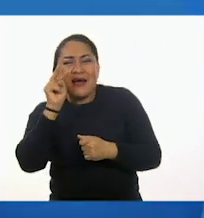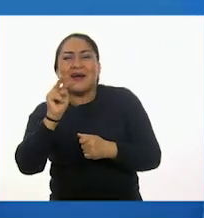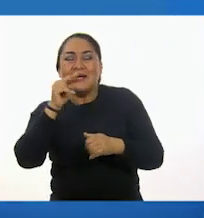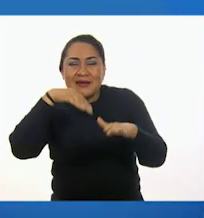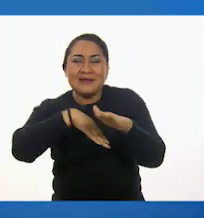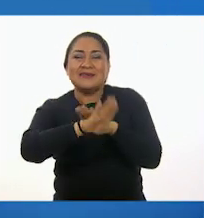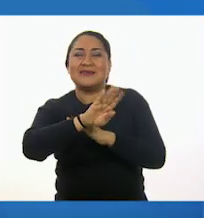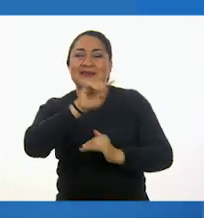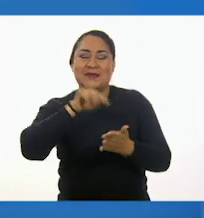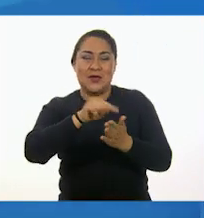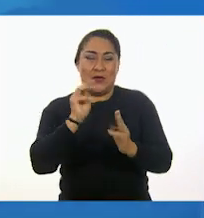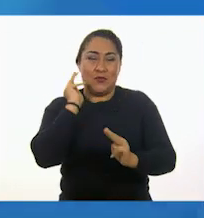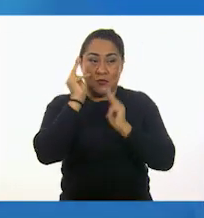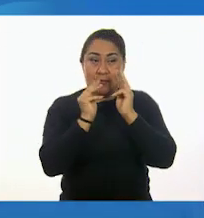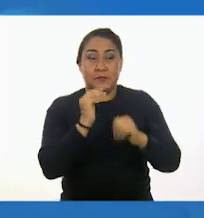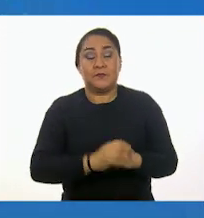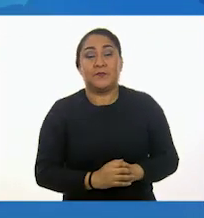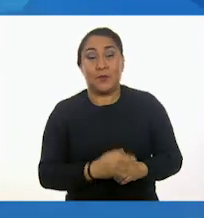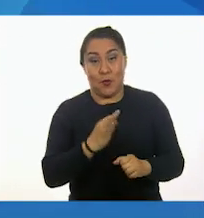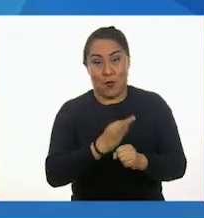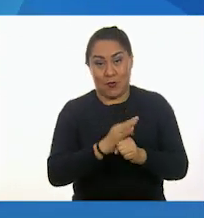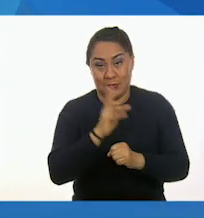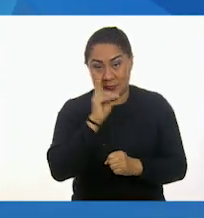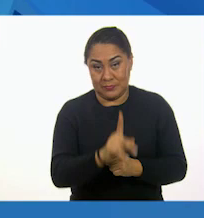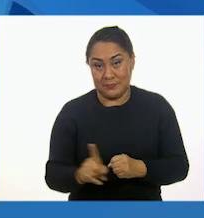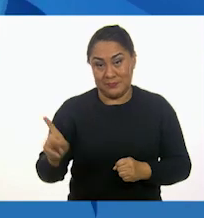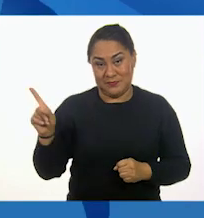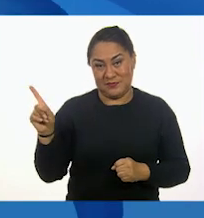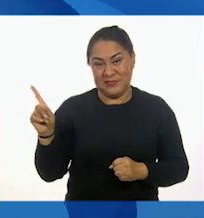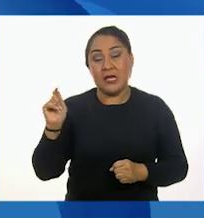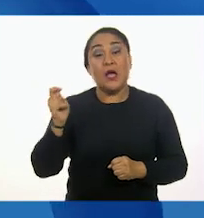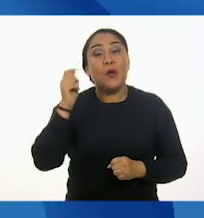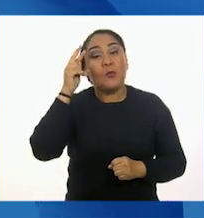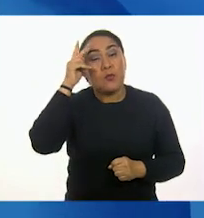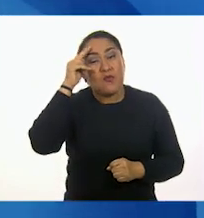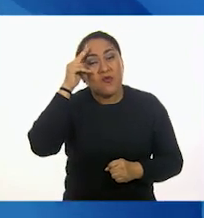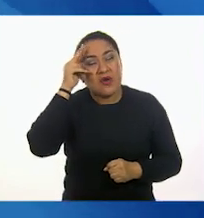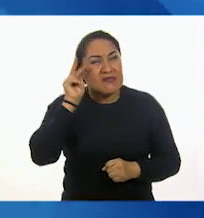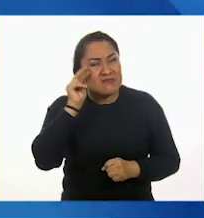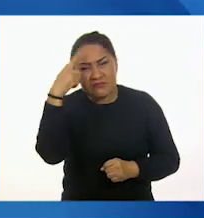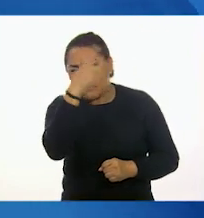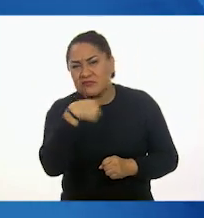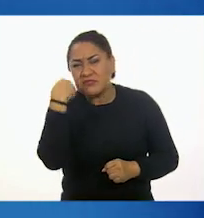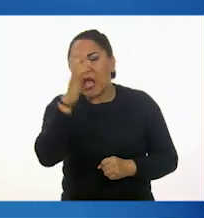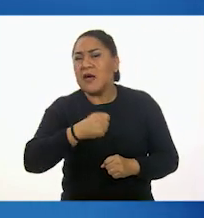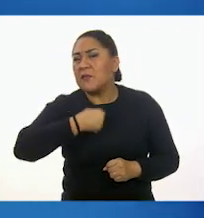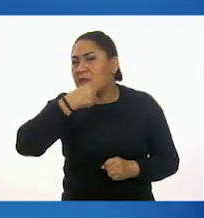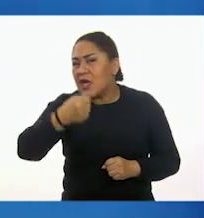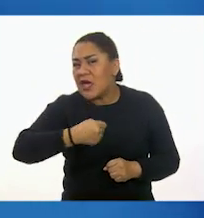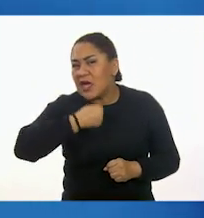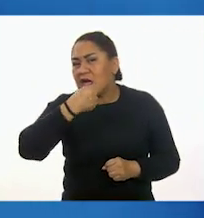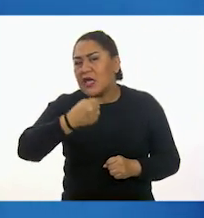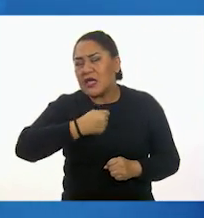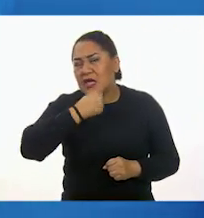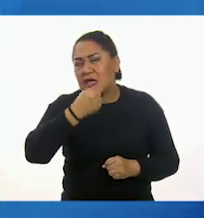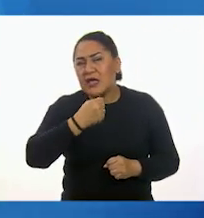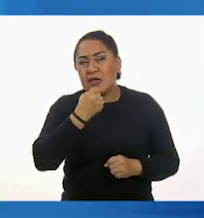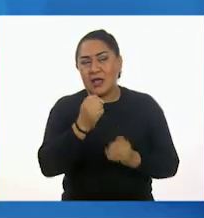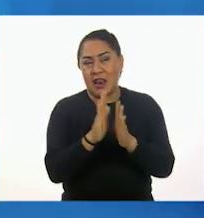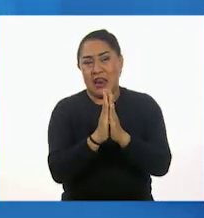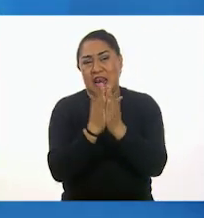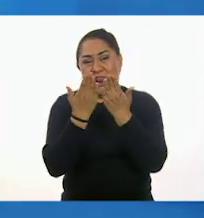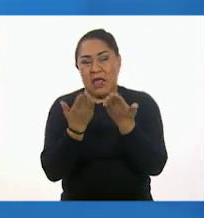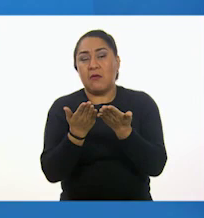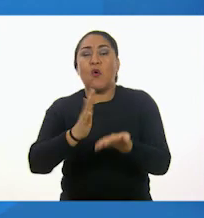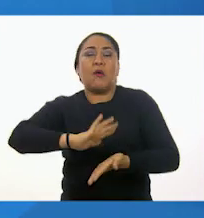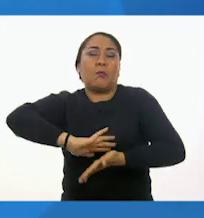tiempo. Tenemos enfrente a Porfirio Díaz, un hombre ya viejo, que está pisando un libro que es el de